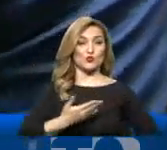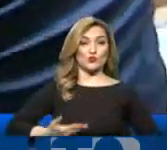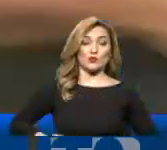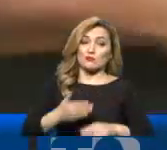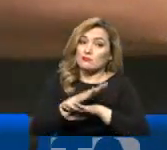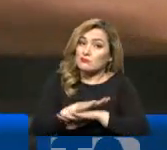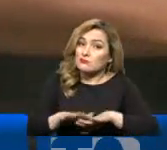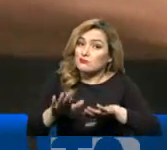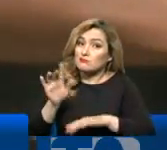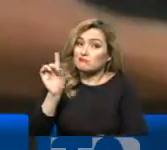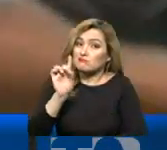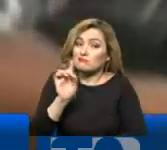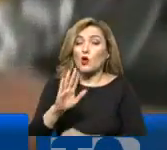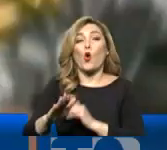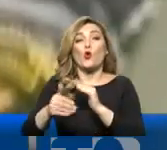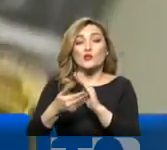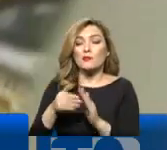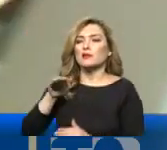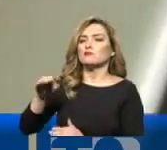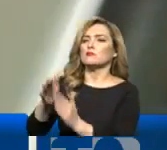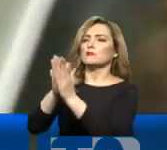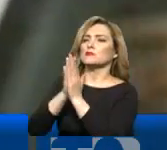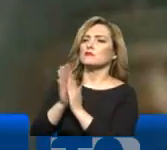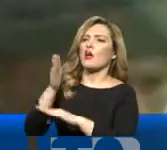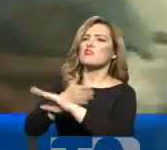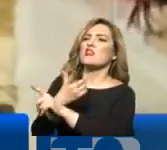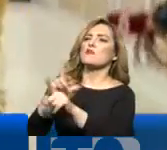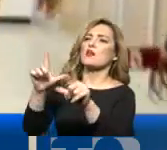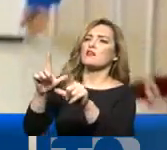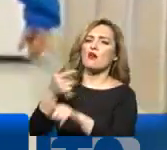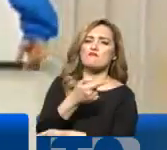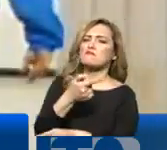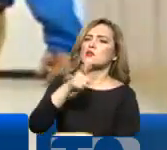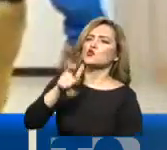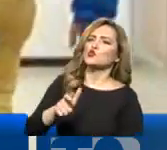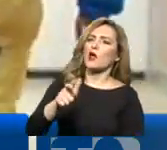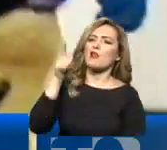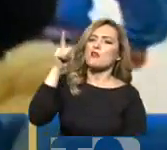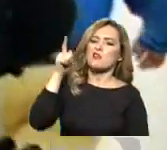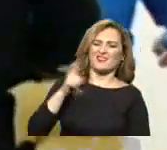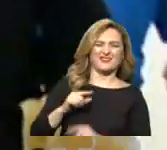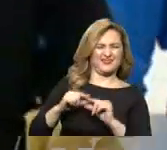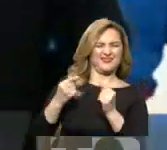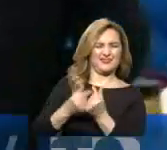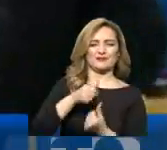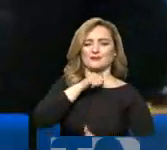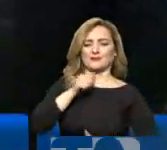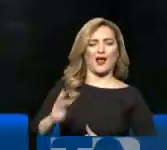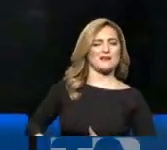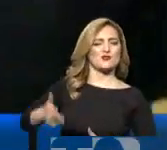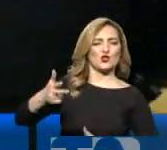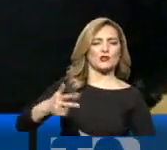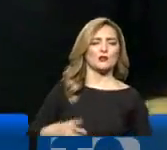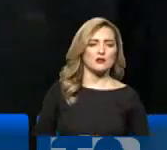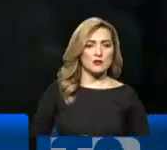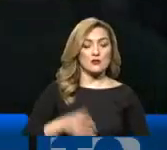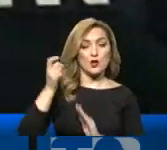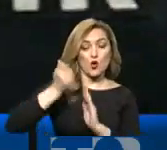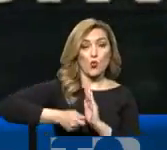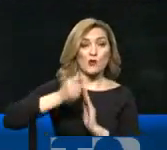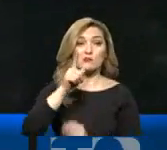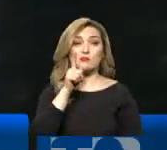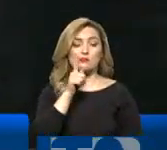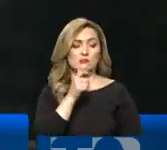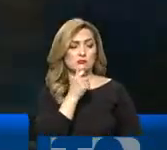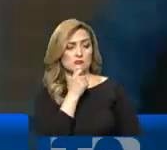terminaron. Nuevamente se insistió en el pedido de prelibertad. Esta vez la jueza de la Tacunga, Alcira Benítez, acogió la solicitud